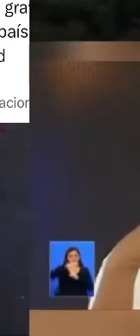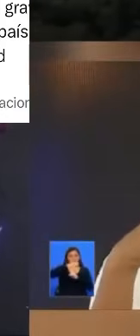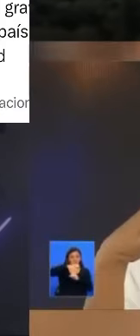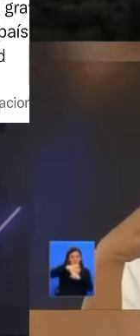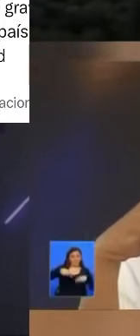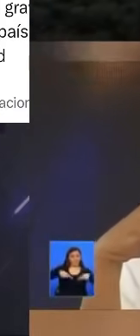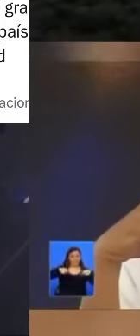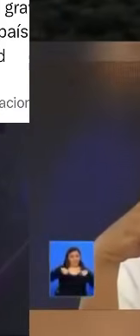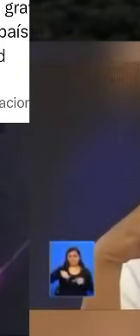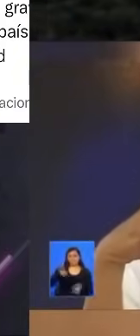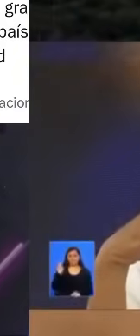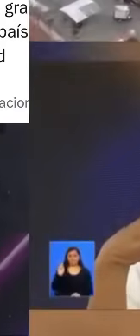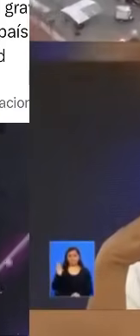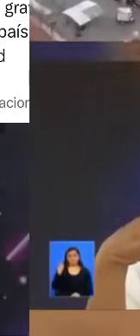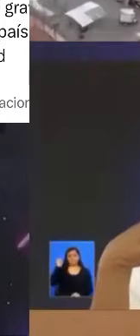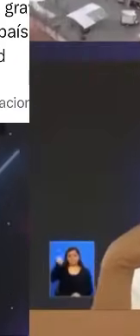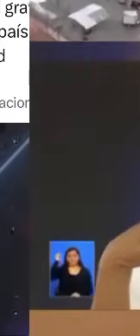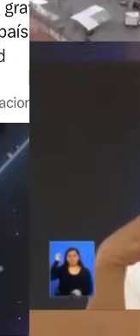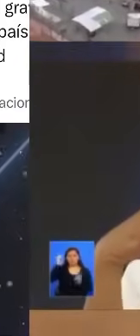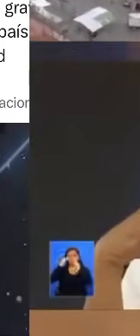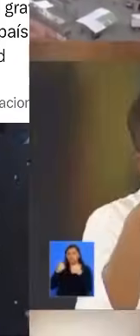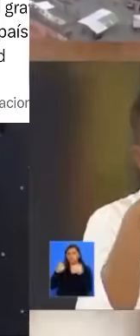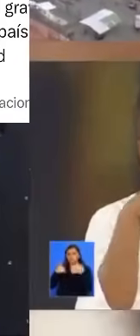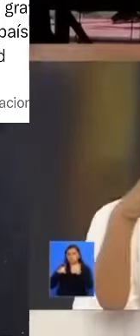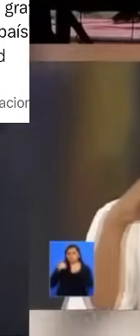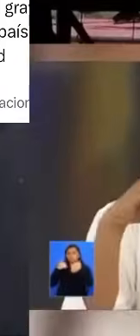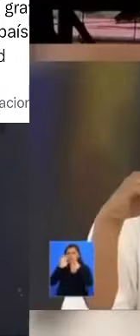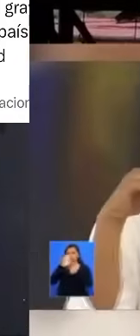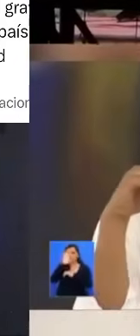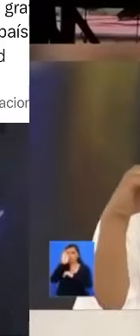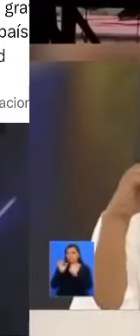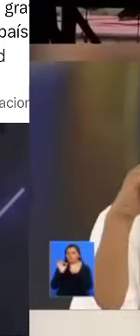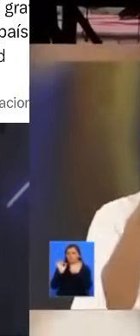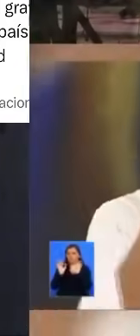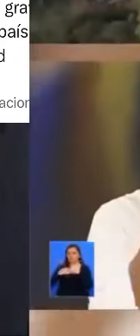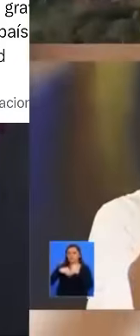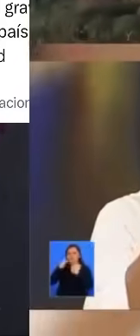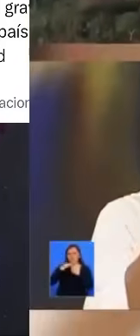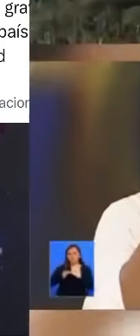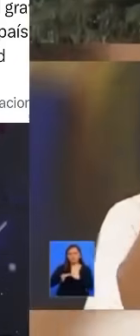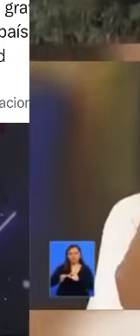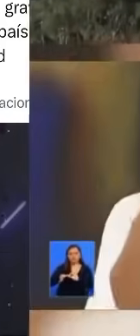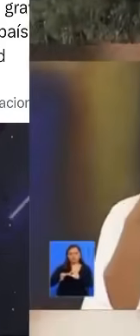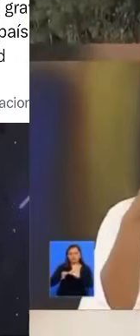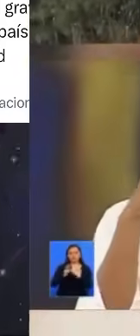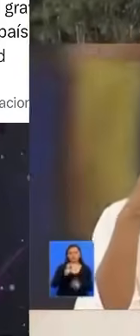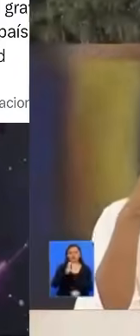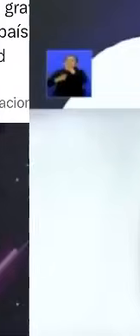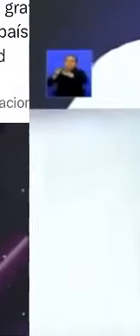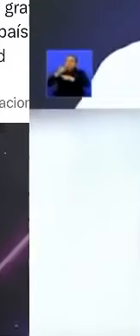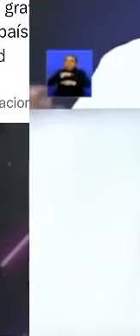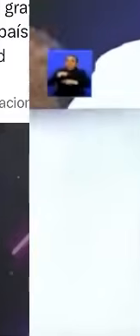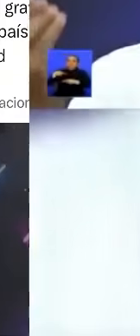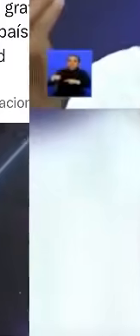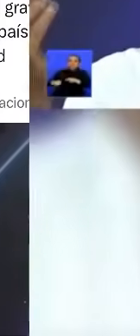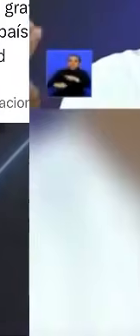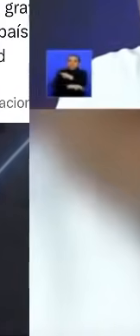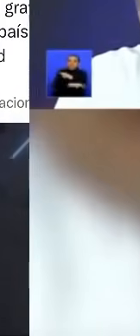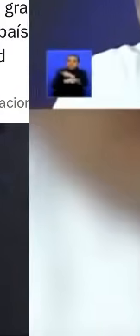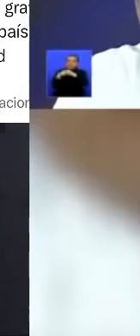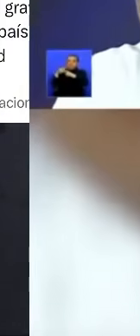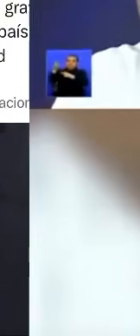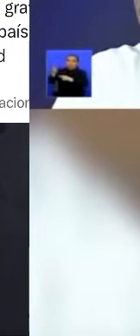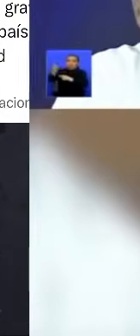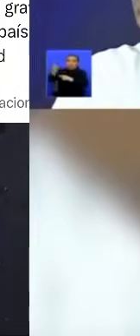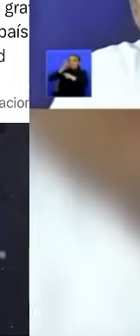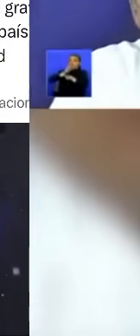Varias fueron las ocasiones en las que el presidente Rafael Correa explicó el porqué y para qué de la preventa de petróleo. Nos paga el precio